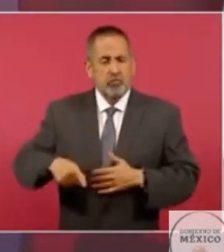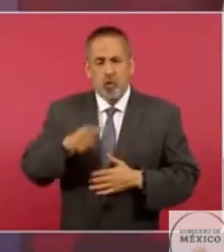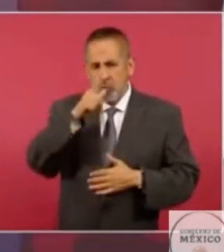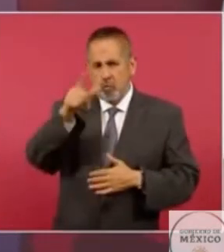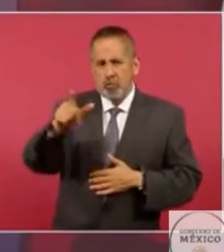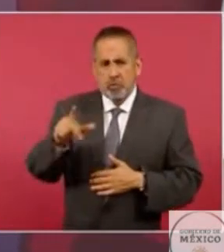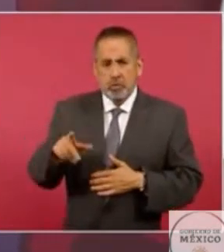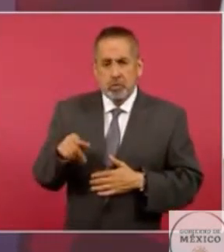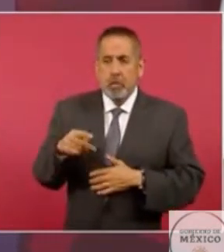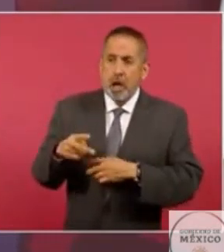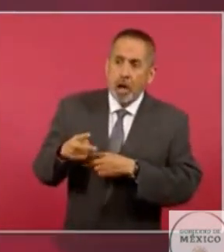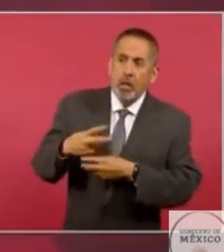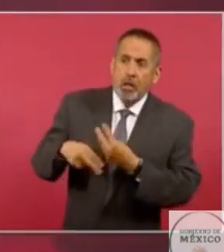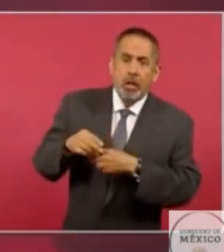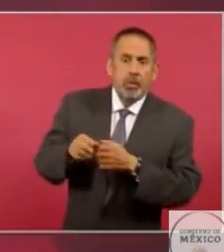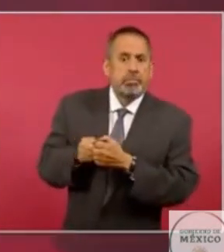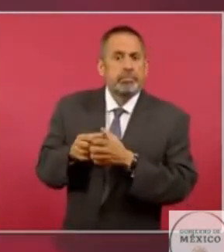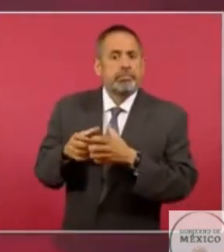Pero como va creciendo